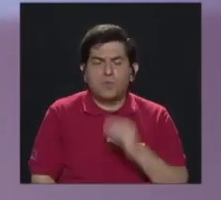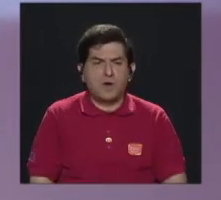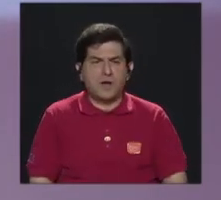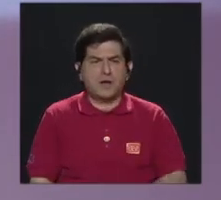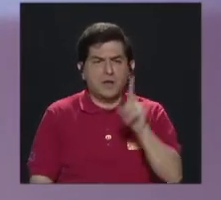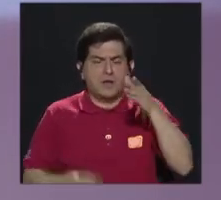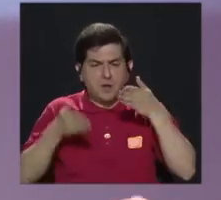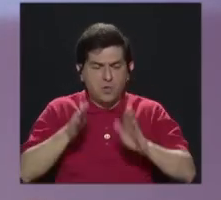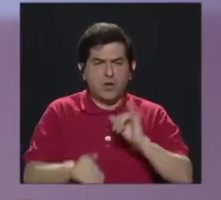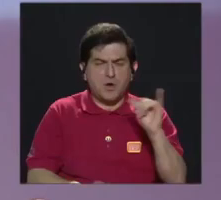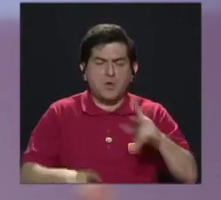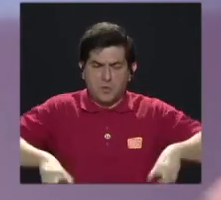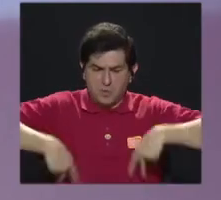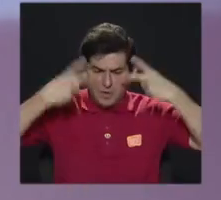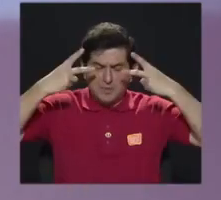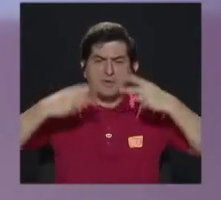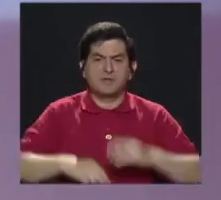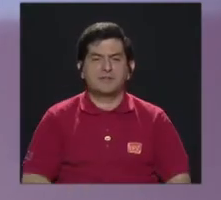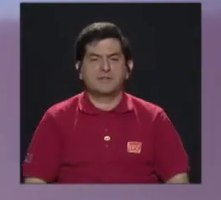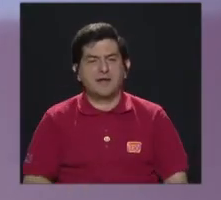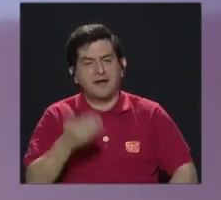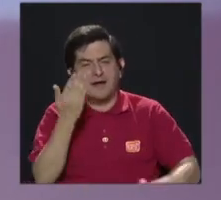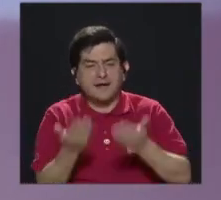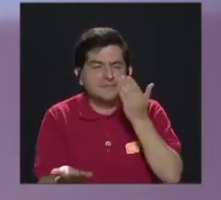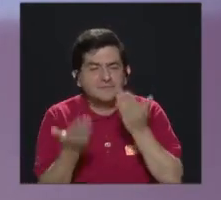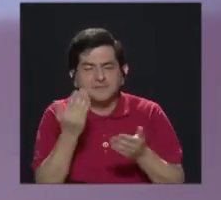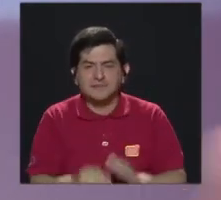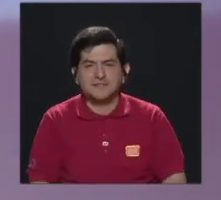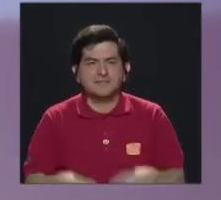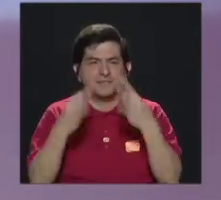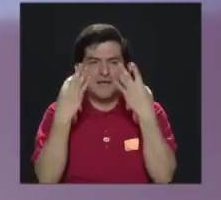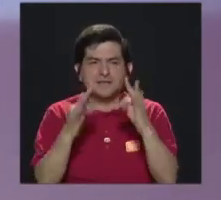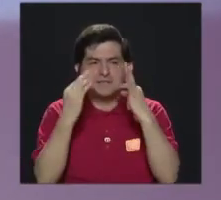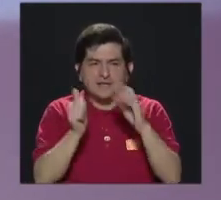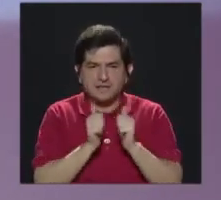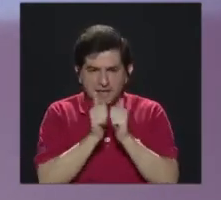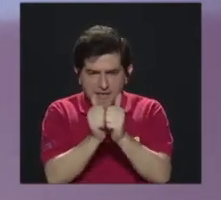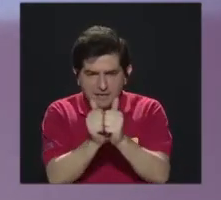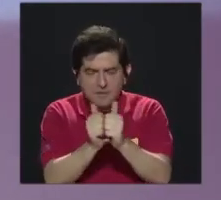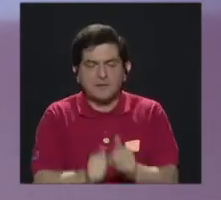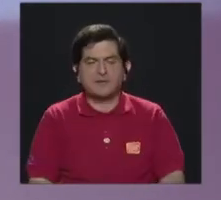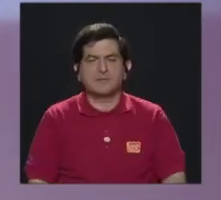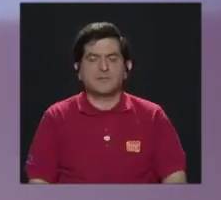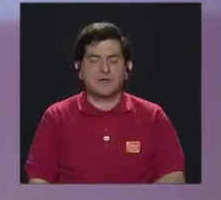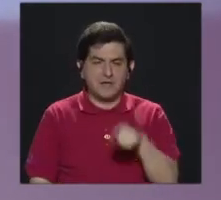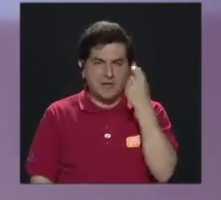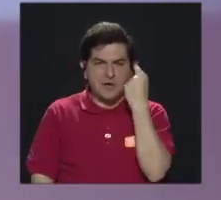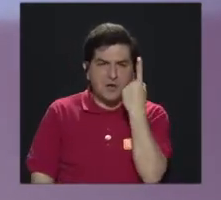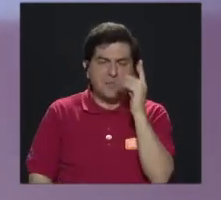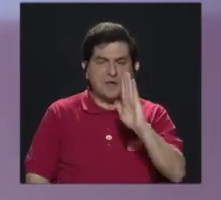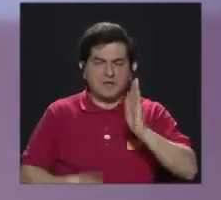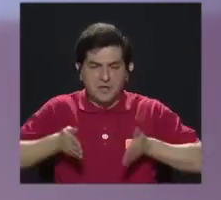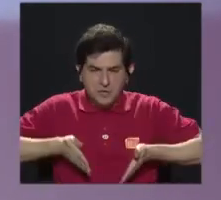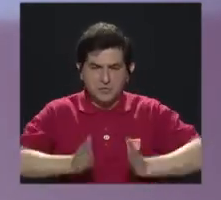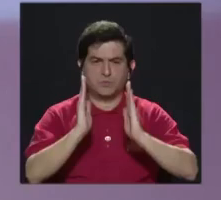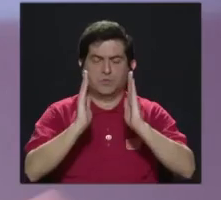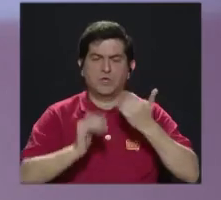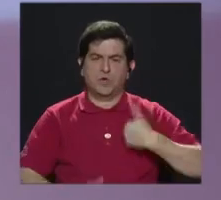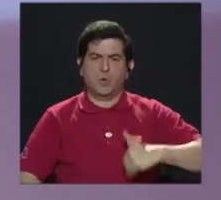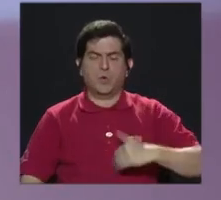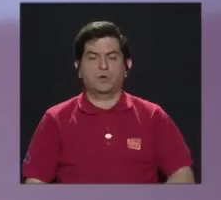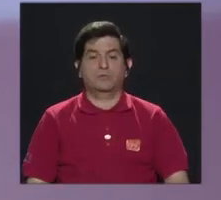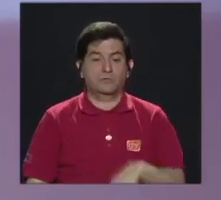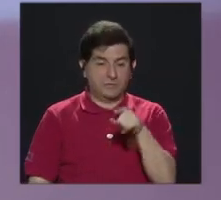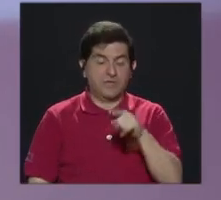así. Más bien lo que debería tal vez hacer es tratar de estar con su hijo, apoyarlo, ¿verdad? Comprenderlo, ser